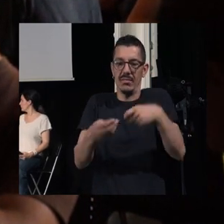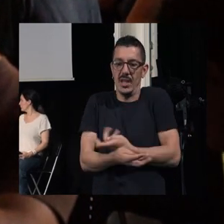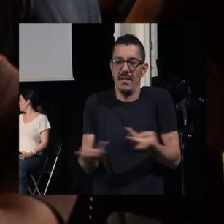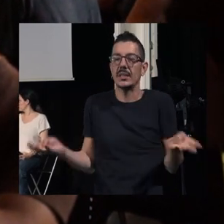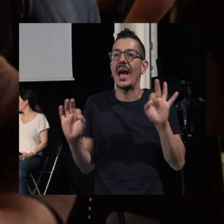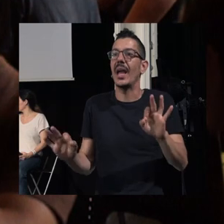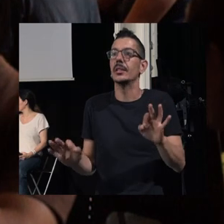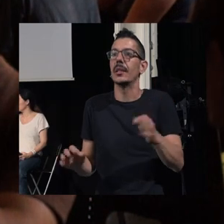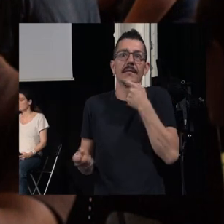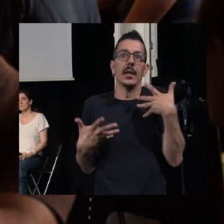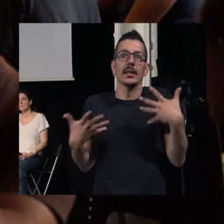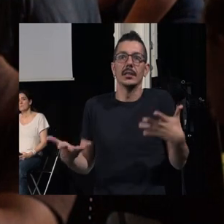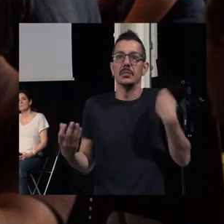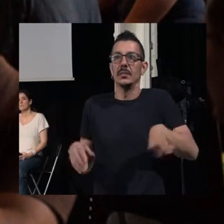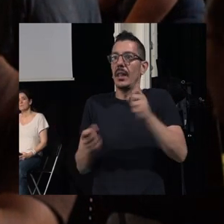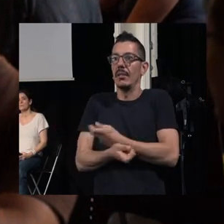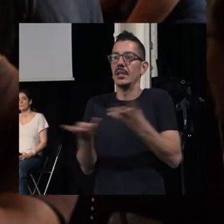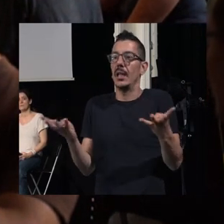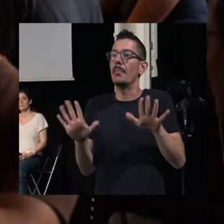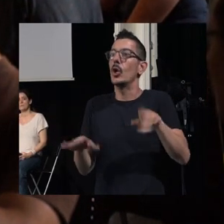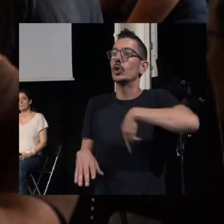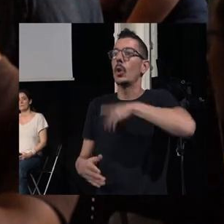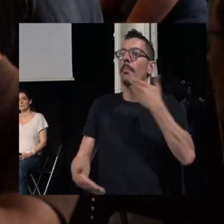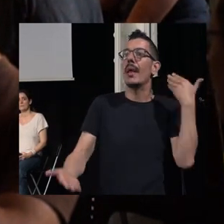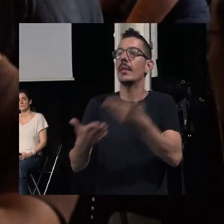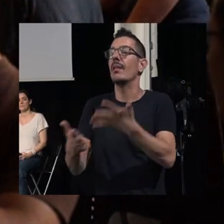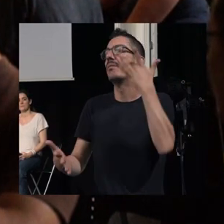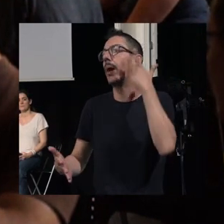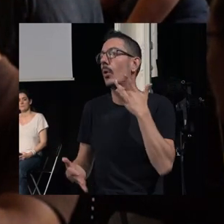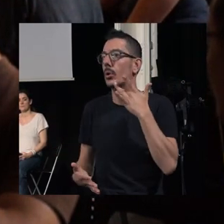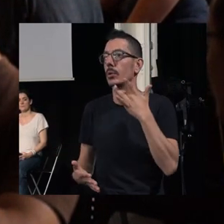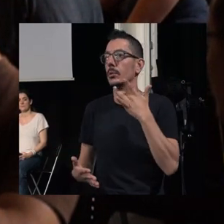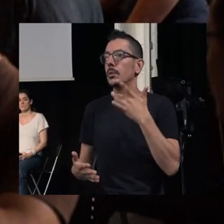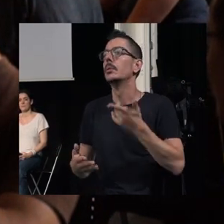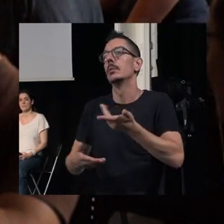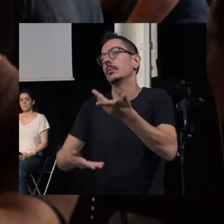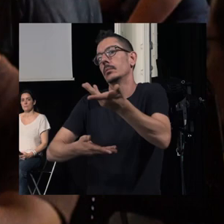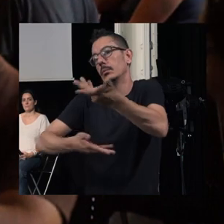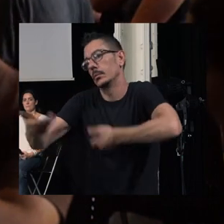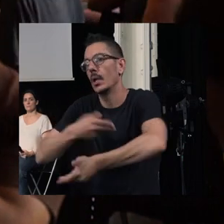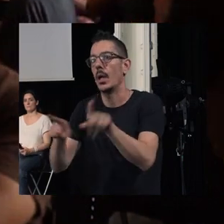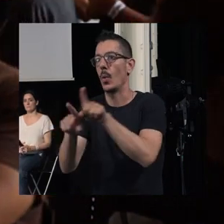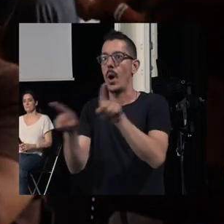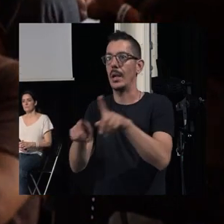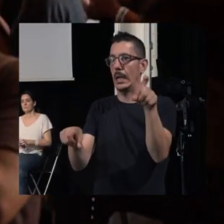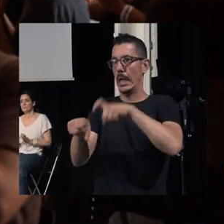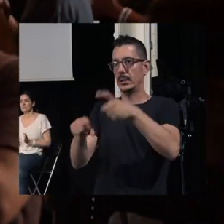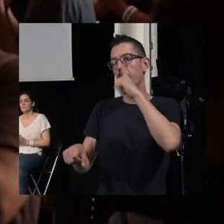serlo, pero os pedimos que seáis igual que nosotras, muy putas.